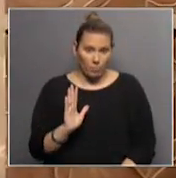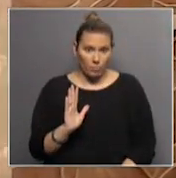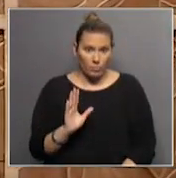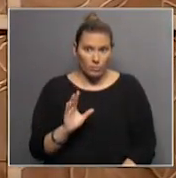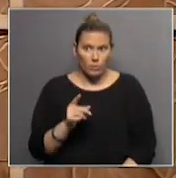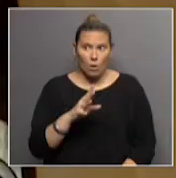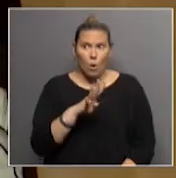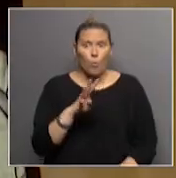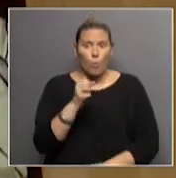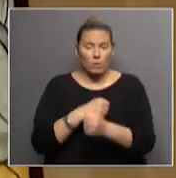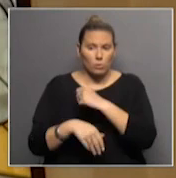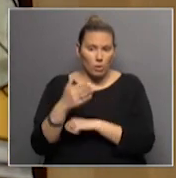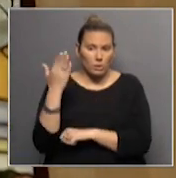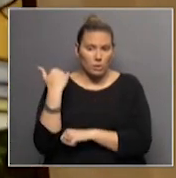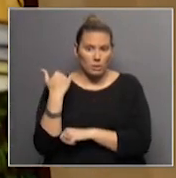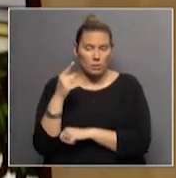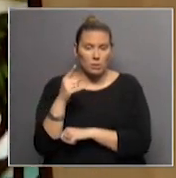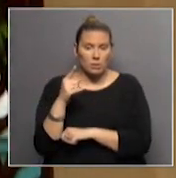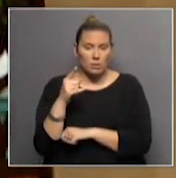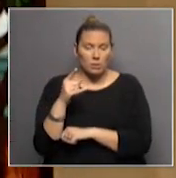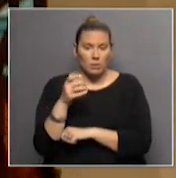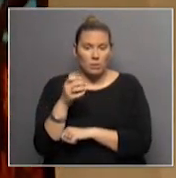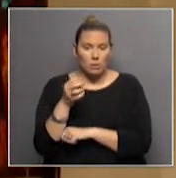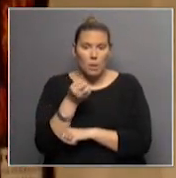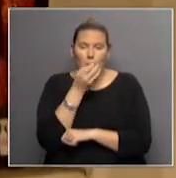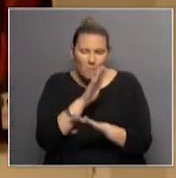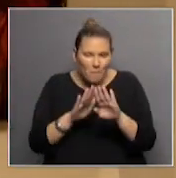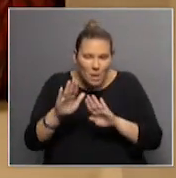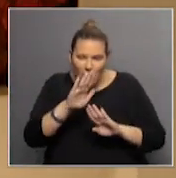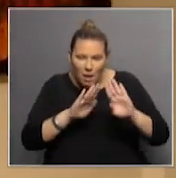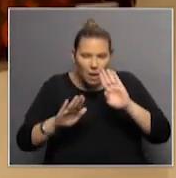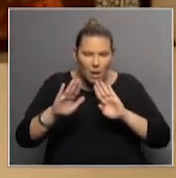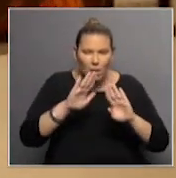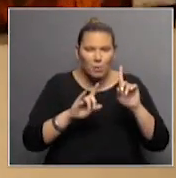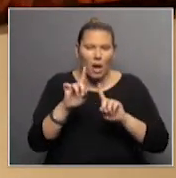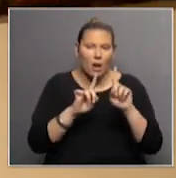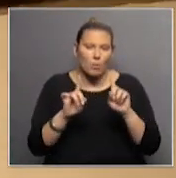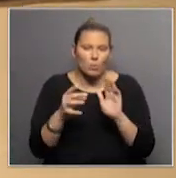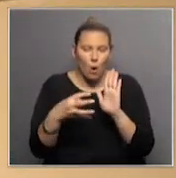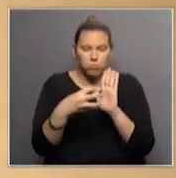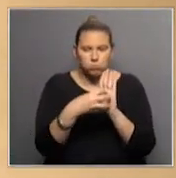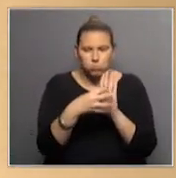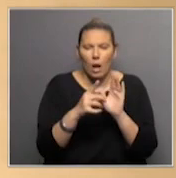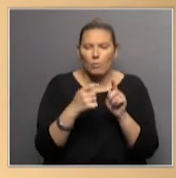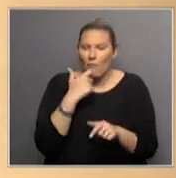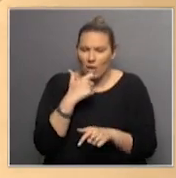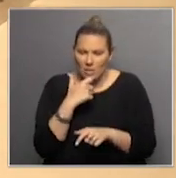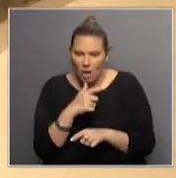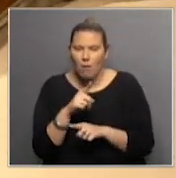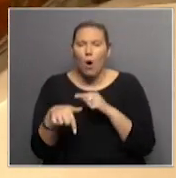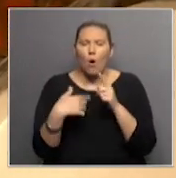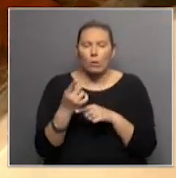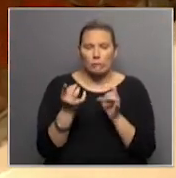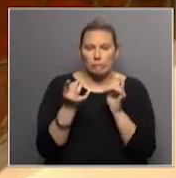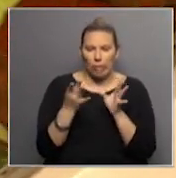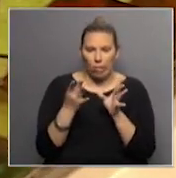Hace 4 años atrás se refaccionó todo, porque había piezas que estaban, algunas que faltaban, otras que